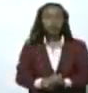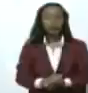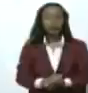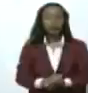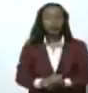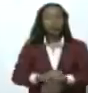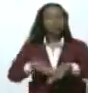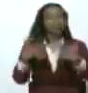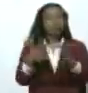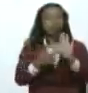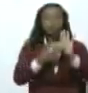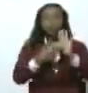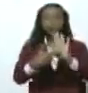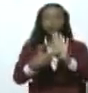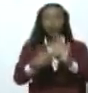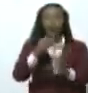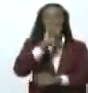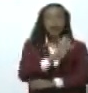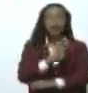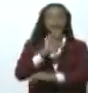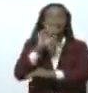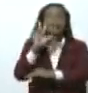lo que representa el